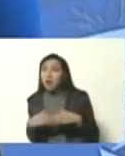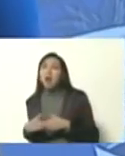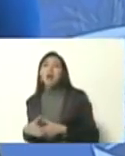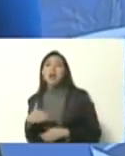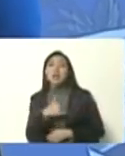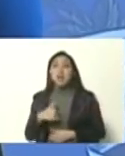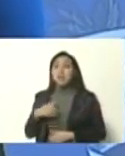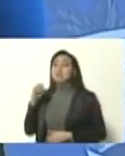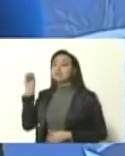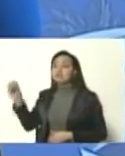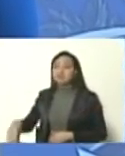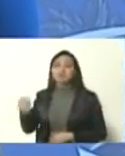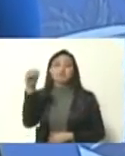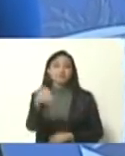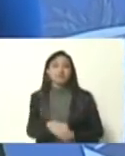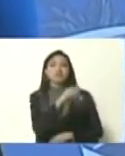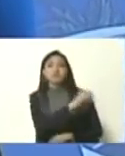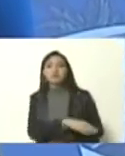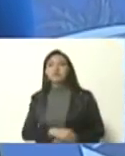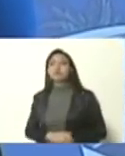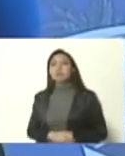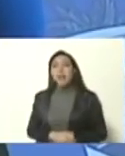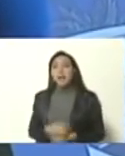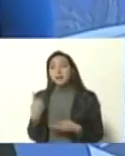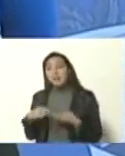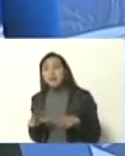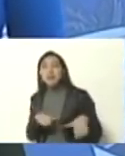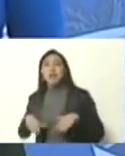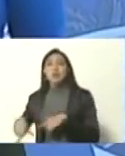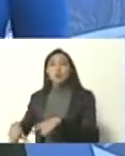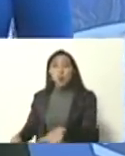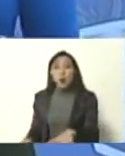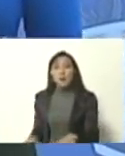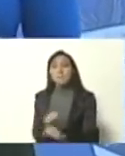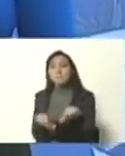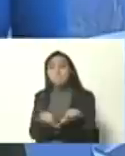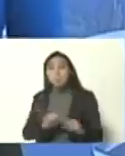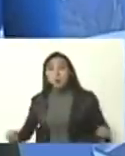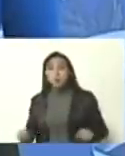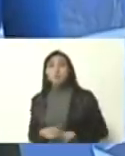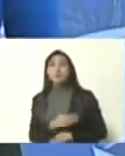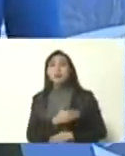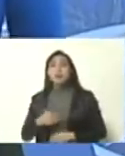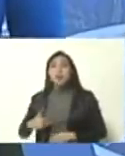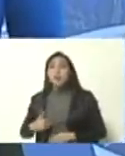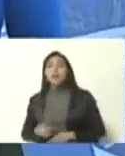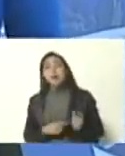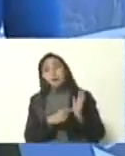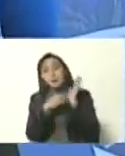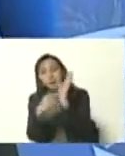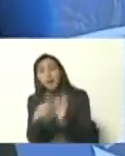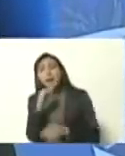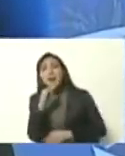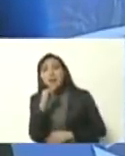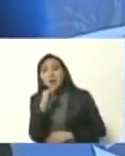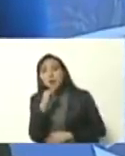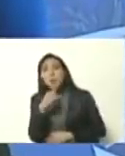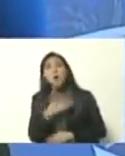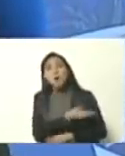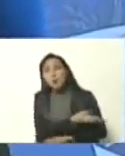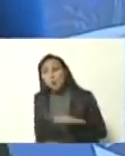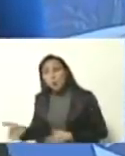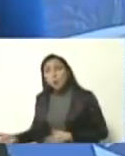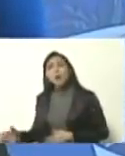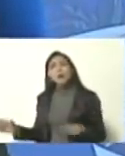colocar en diferentes áreas del Parlamento venezolano explosivos. Y es importante contextualizar, Barry Marilín, que están en